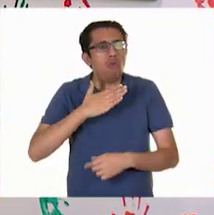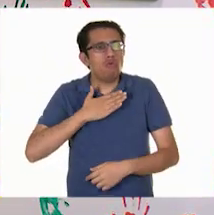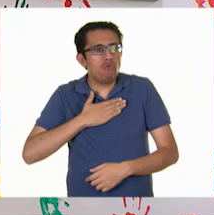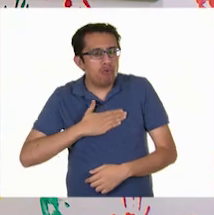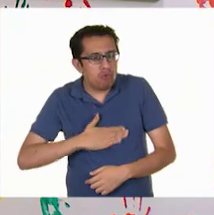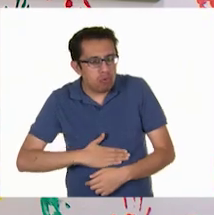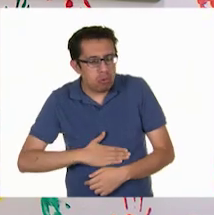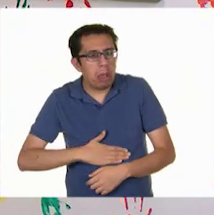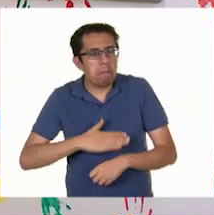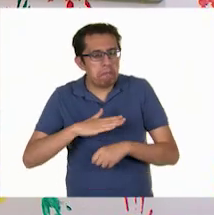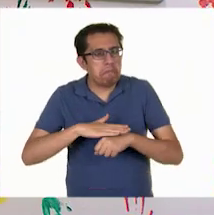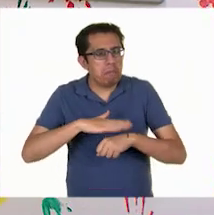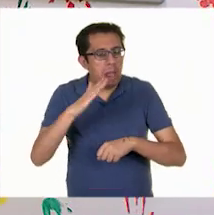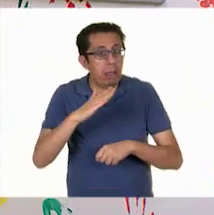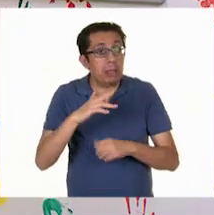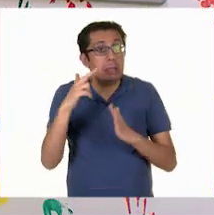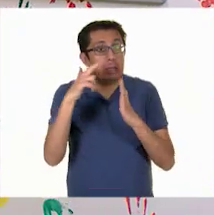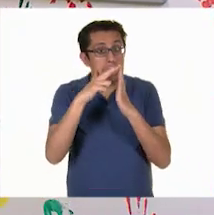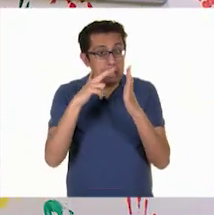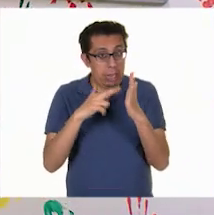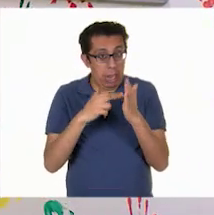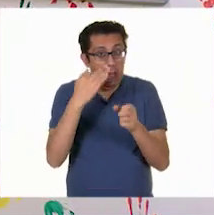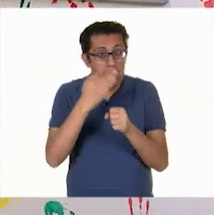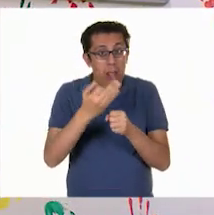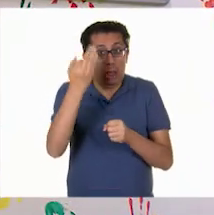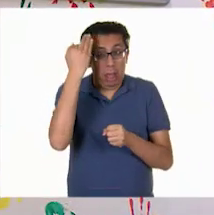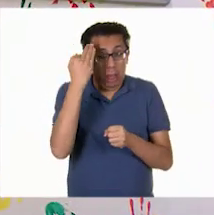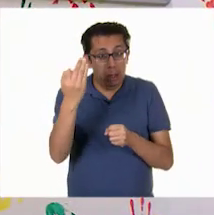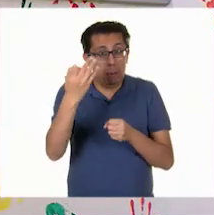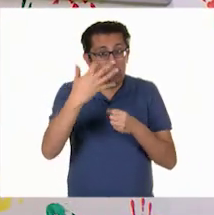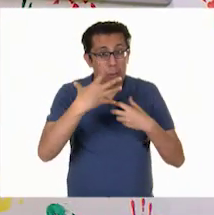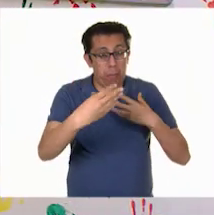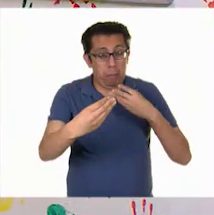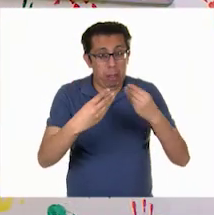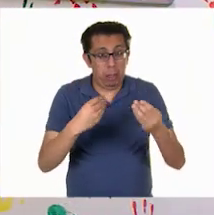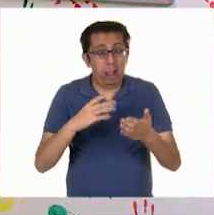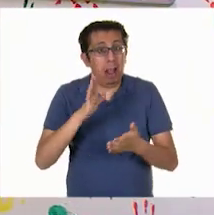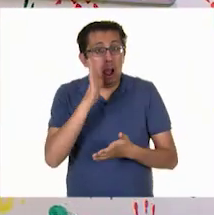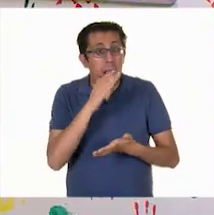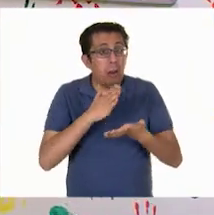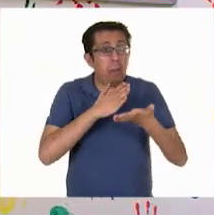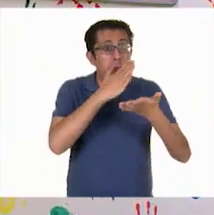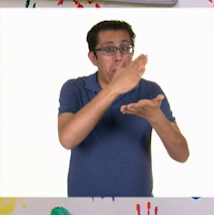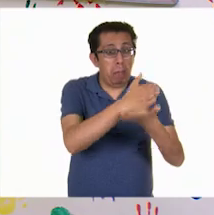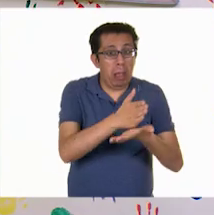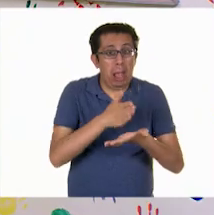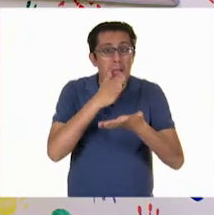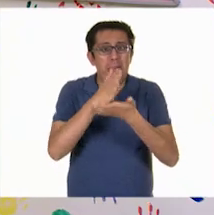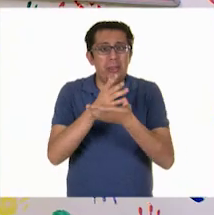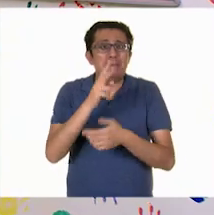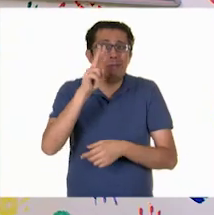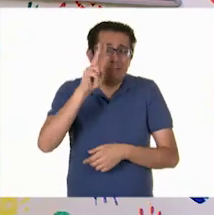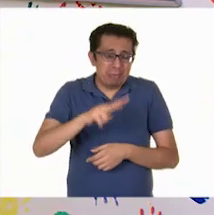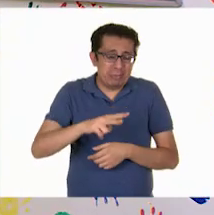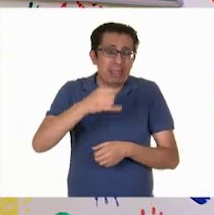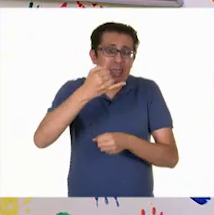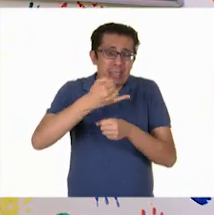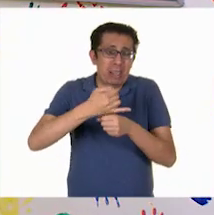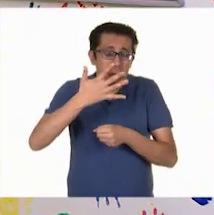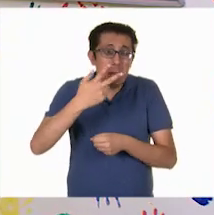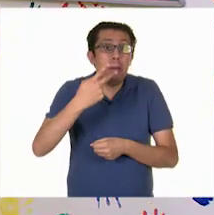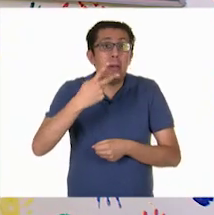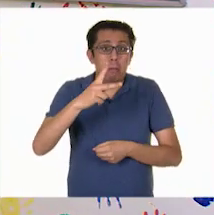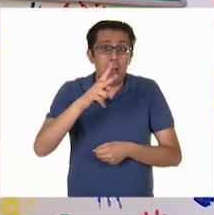necesaria. La regla durante la pandemia de que no podamos asistir a lugares públicos y concurridos puede ser incómoda, pero es justa